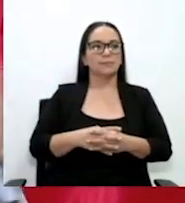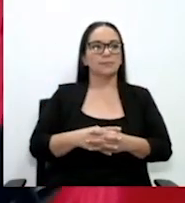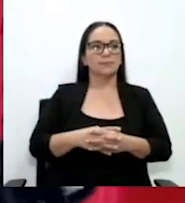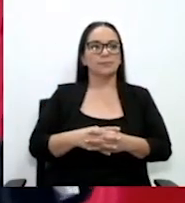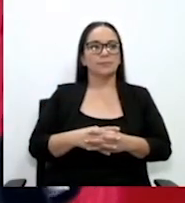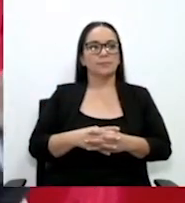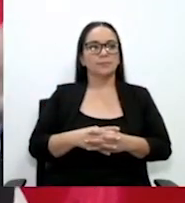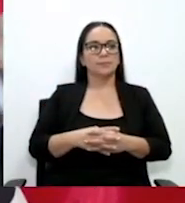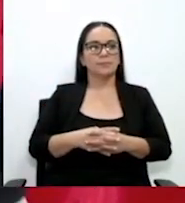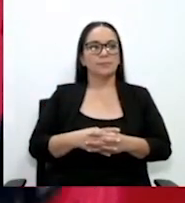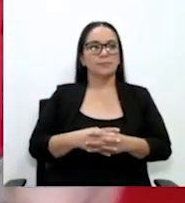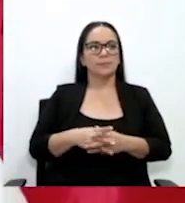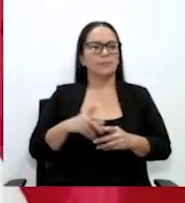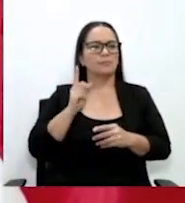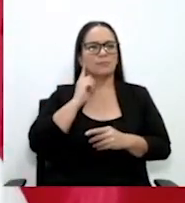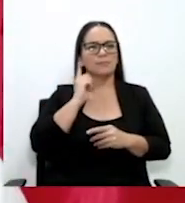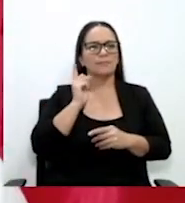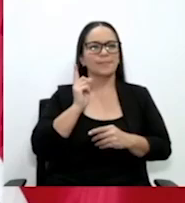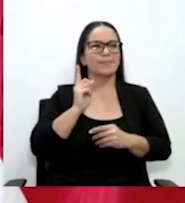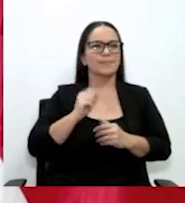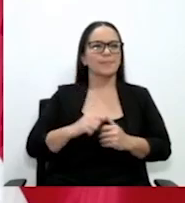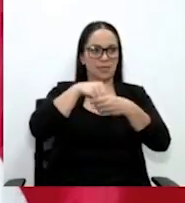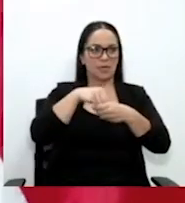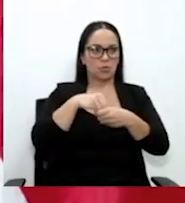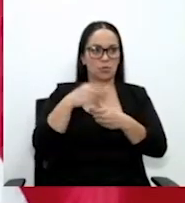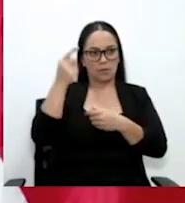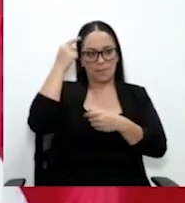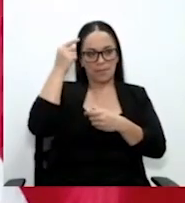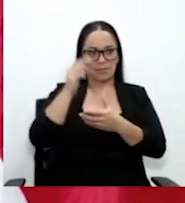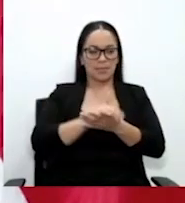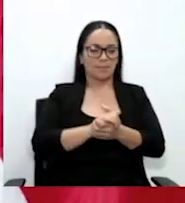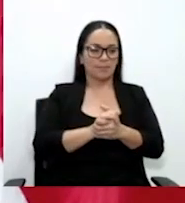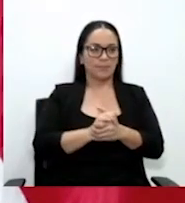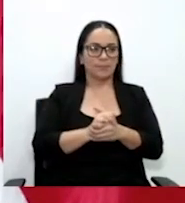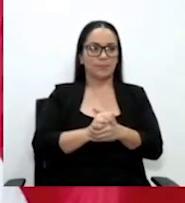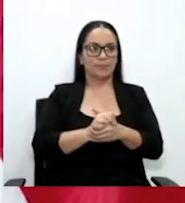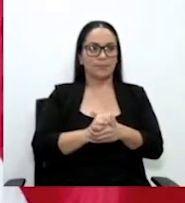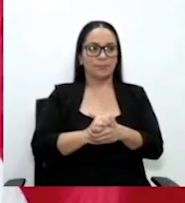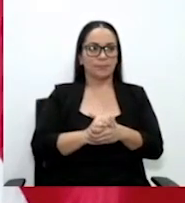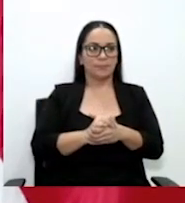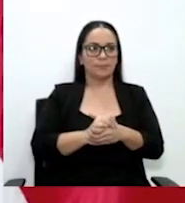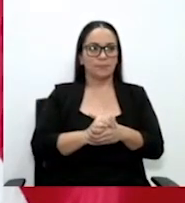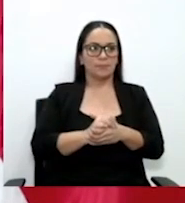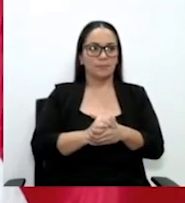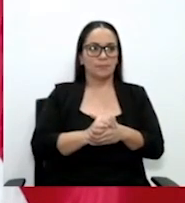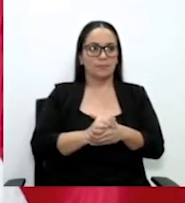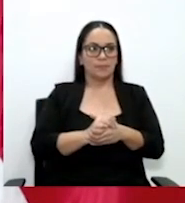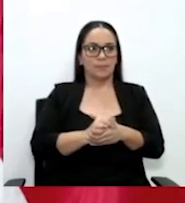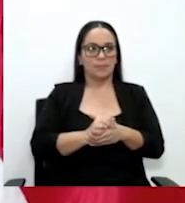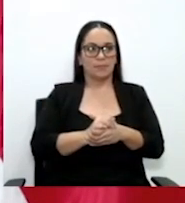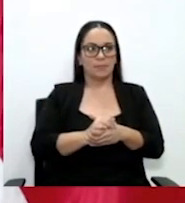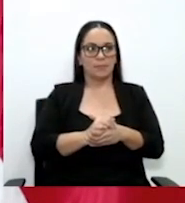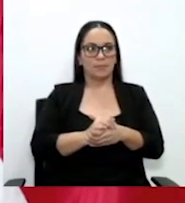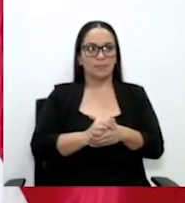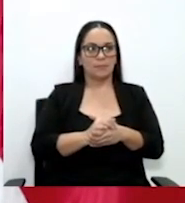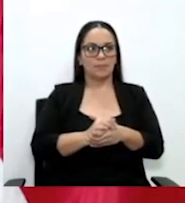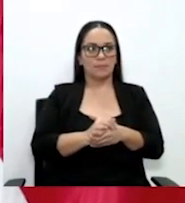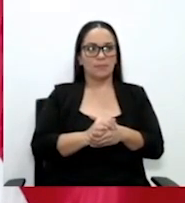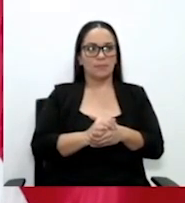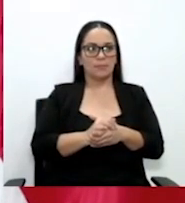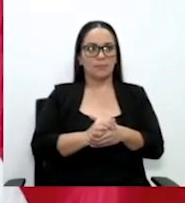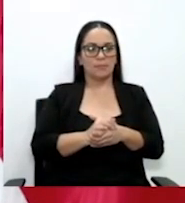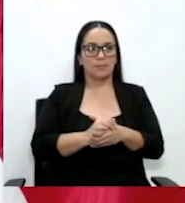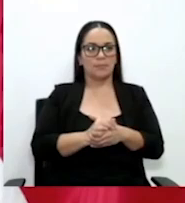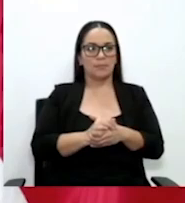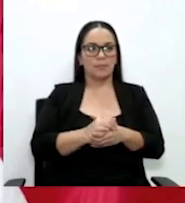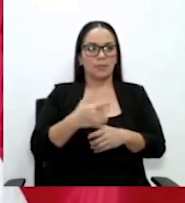corresponde reciprocar, nosotros nos ponemos a la orden de ella. Sin incurrir en beligerancia política, me refiero a información